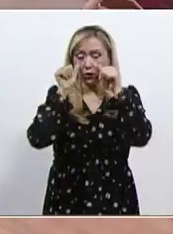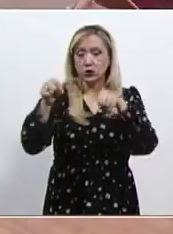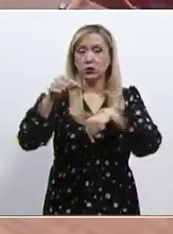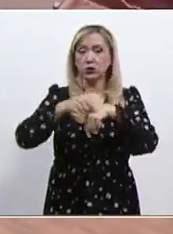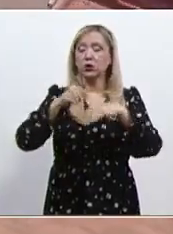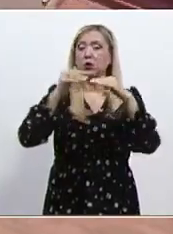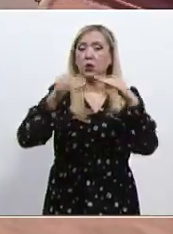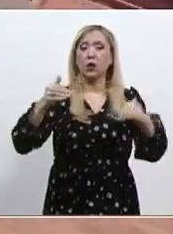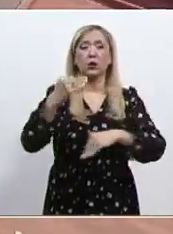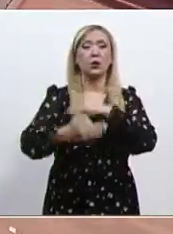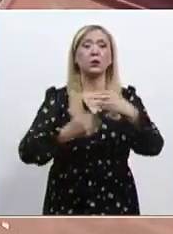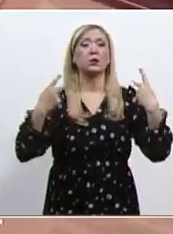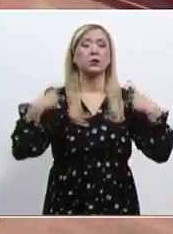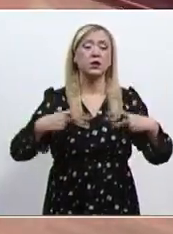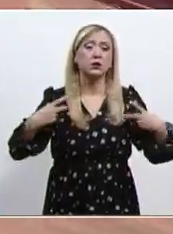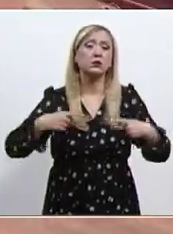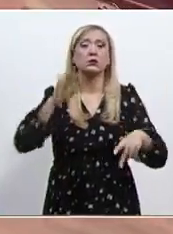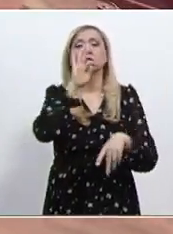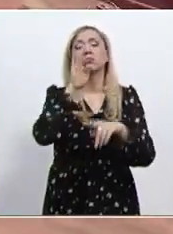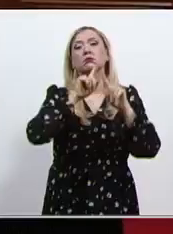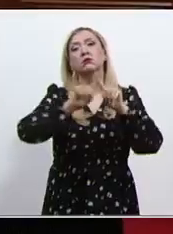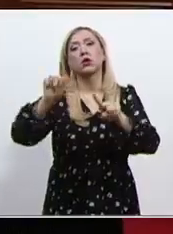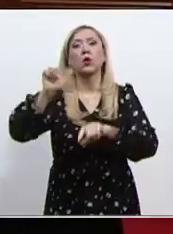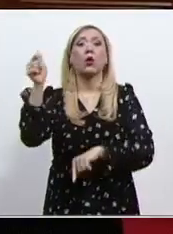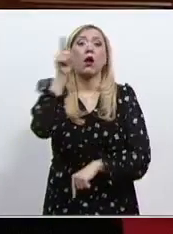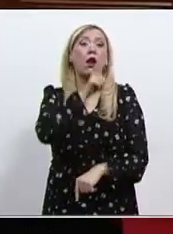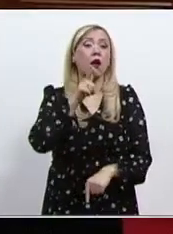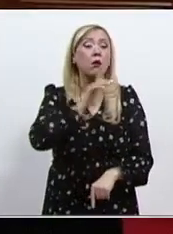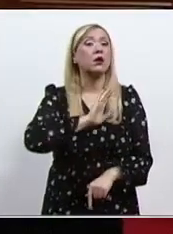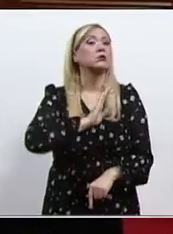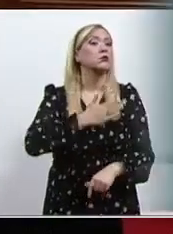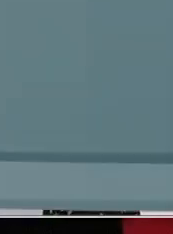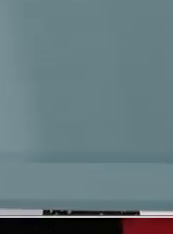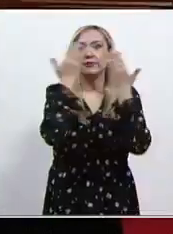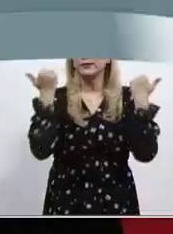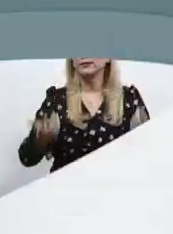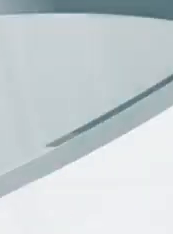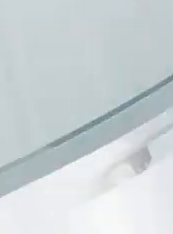igualdad de las personas que no hablan alguna de esas lenguas o español